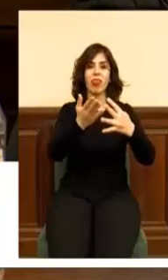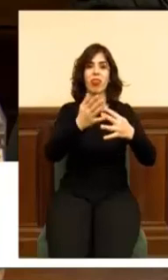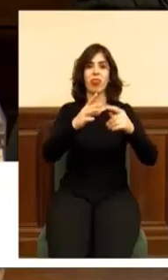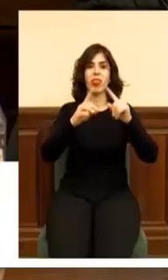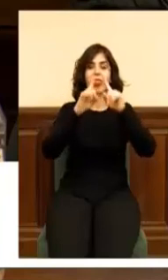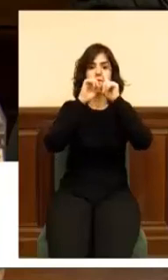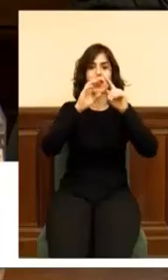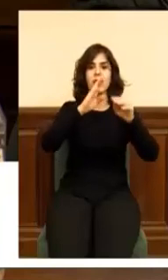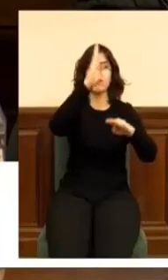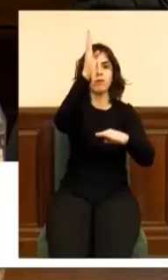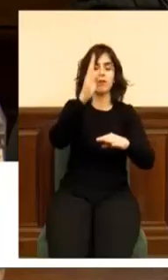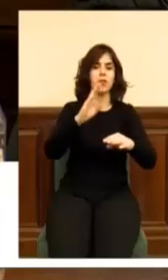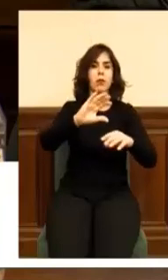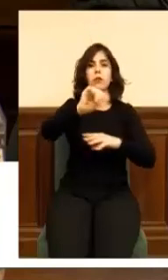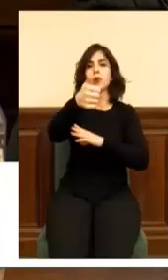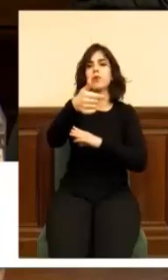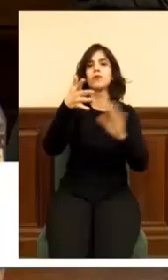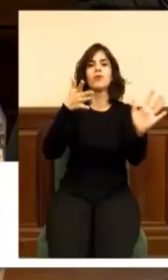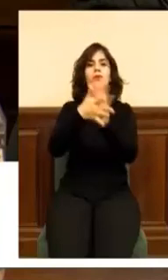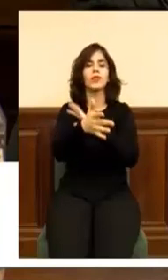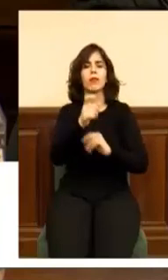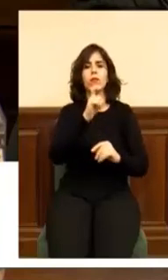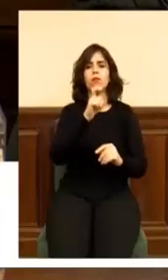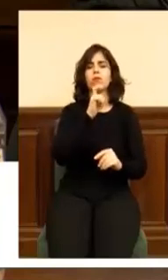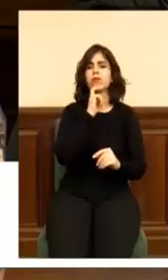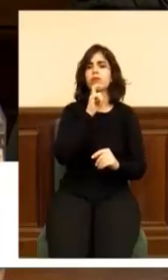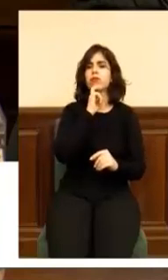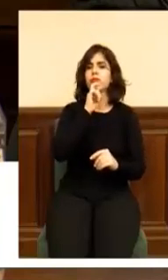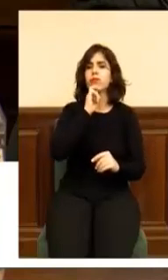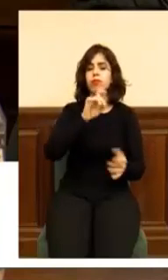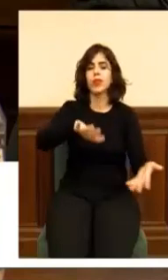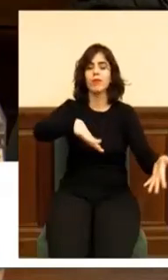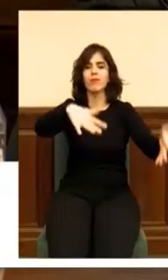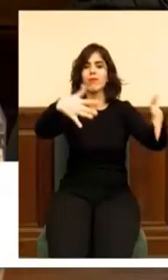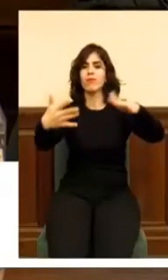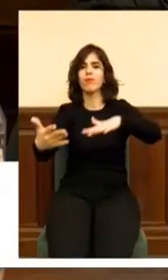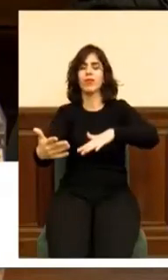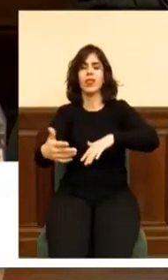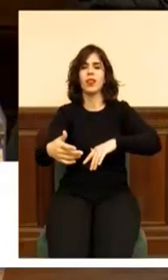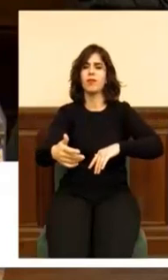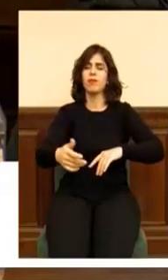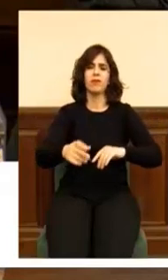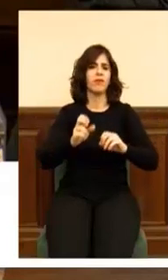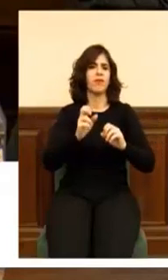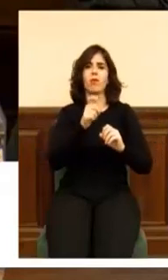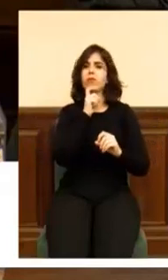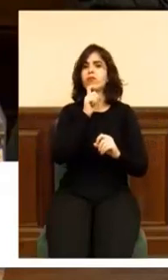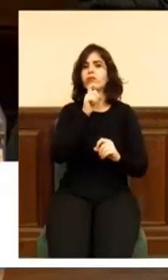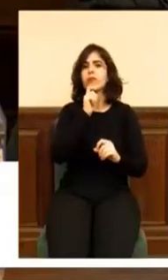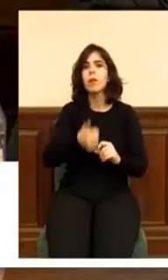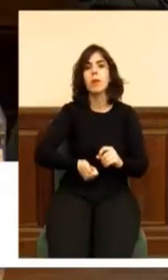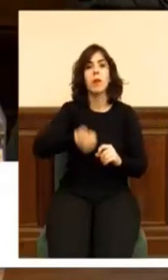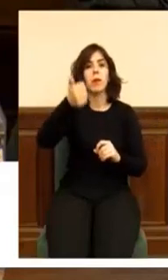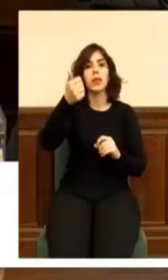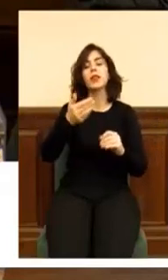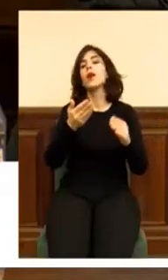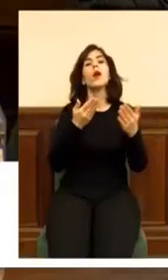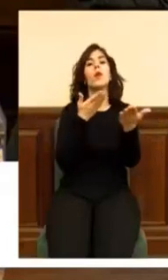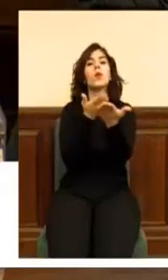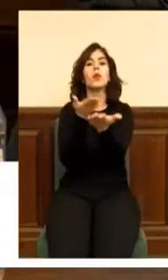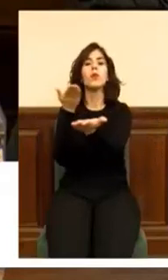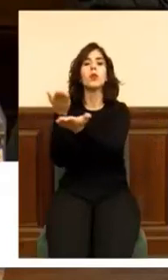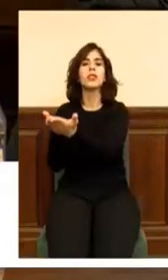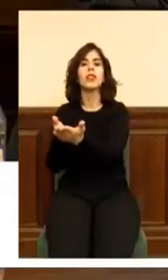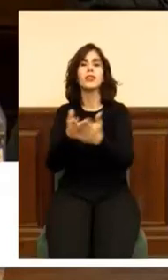eso generaba una mayor dificultad en la ejecución de las distintas partidas y propuestas que acogía por un